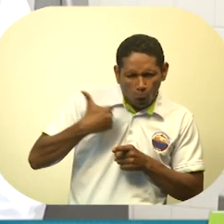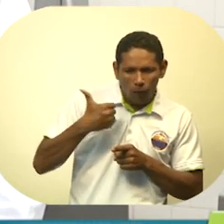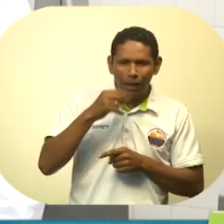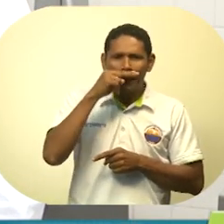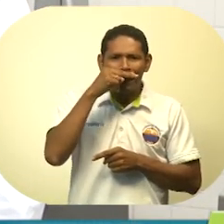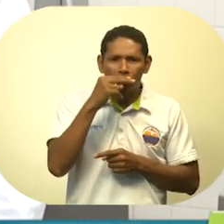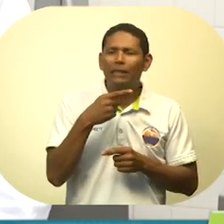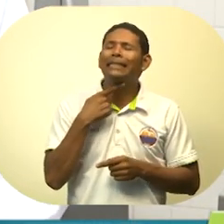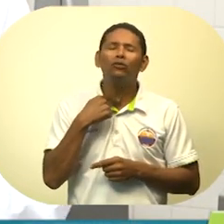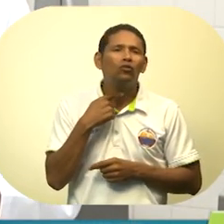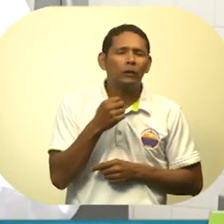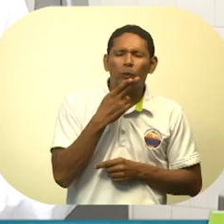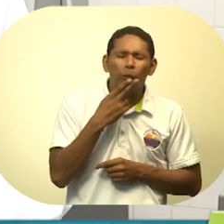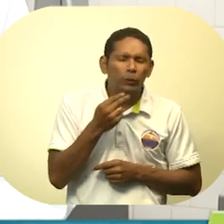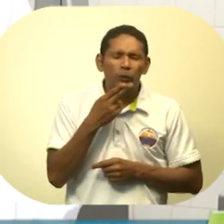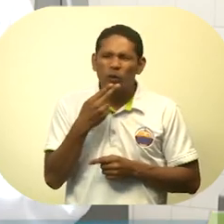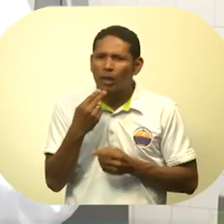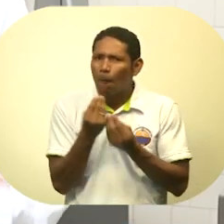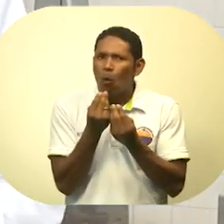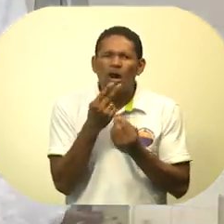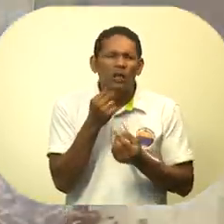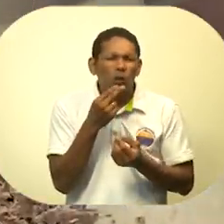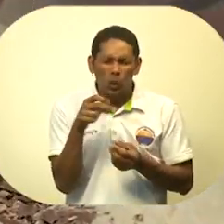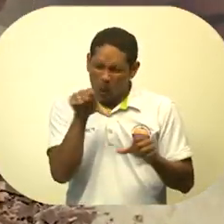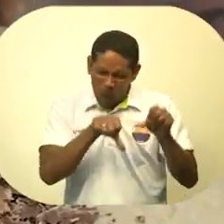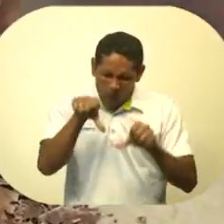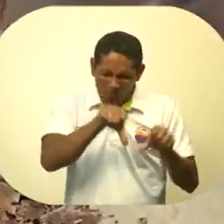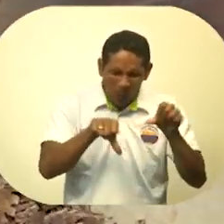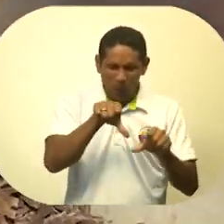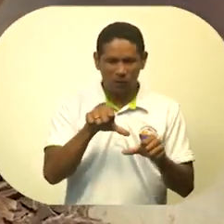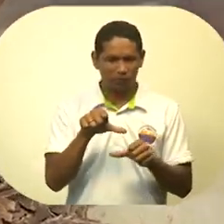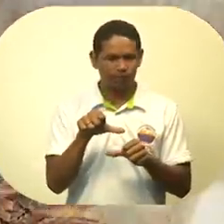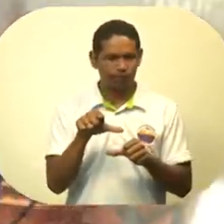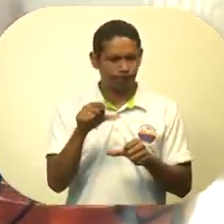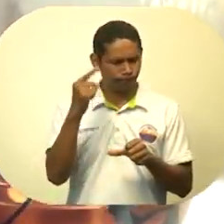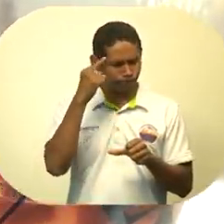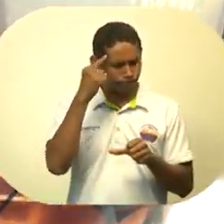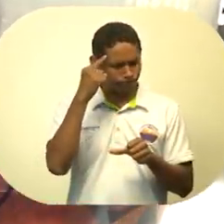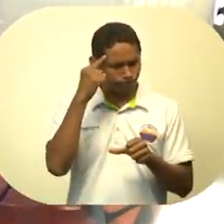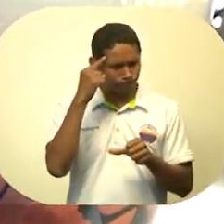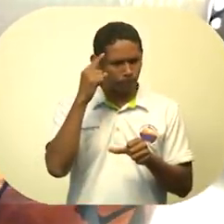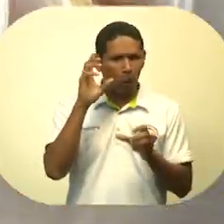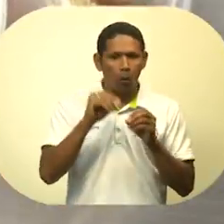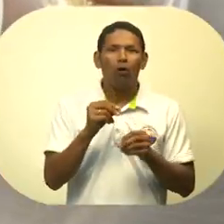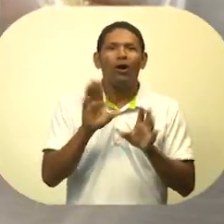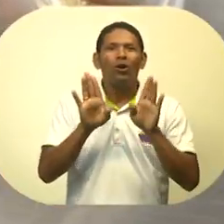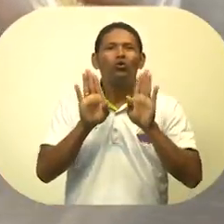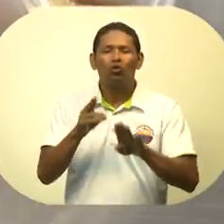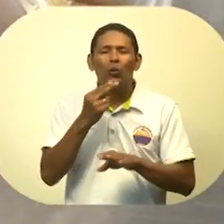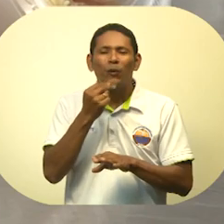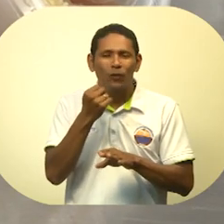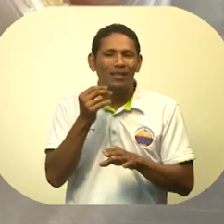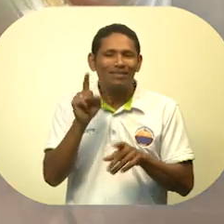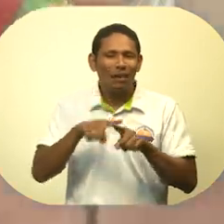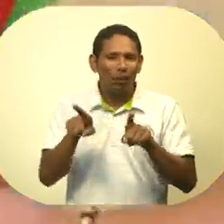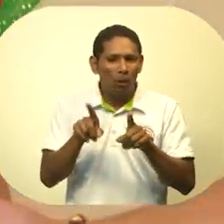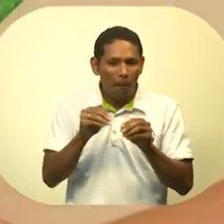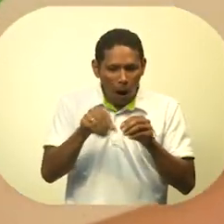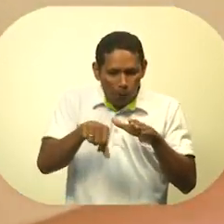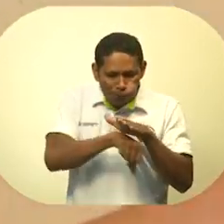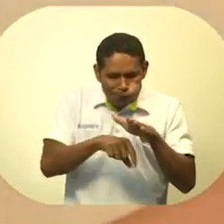consumiendo muchos dulces con colorantes, con azúcares. Optamos por hacer un producto de tipo confitería que llegara